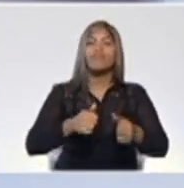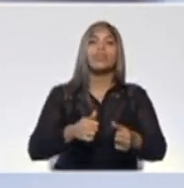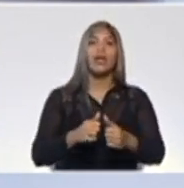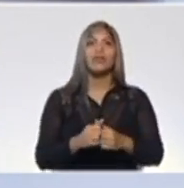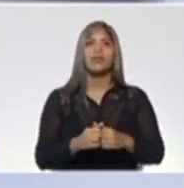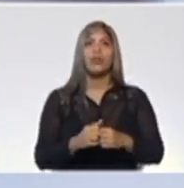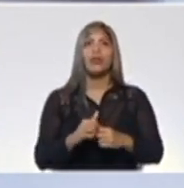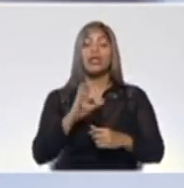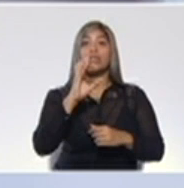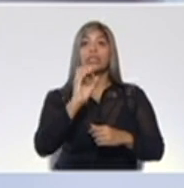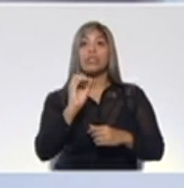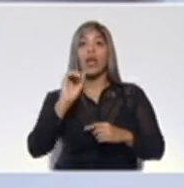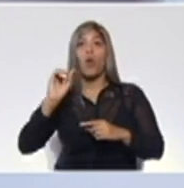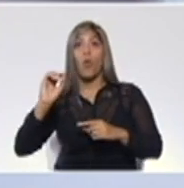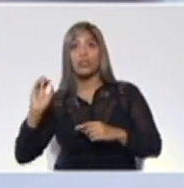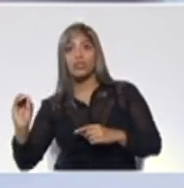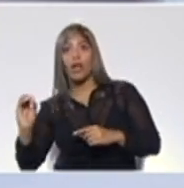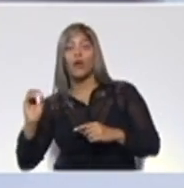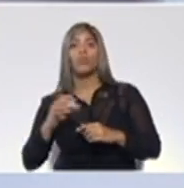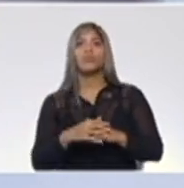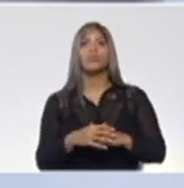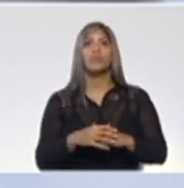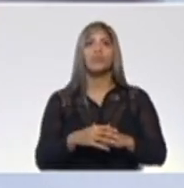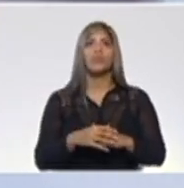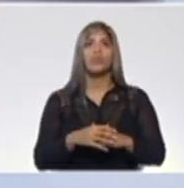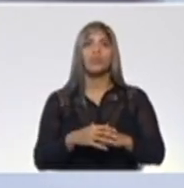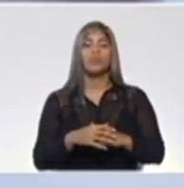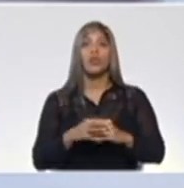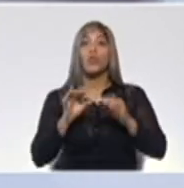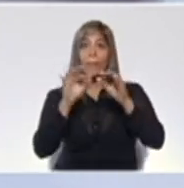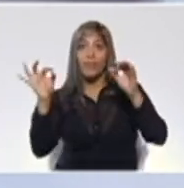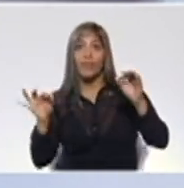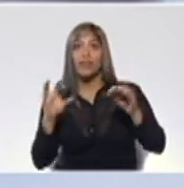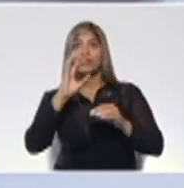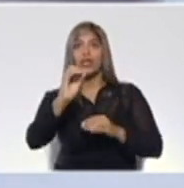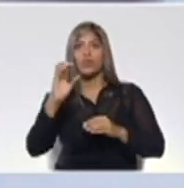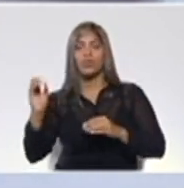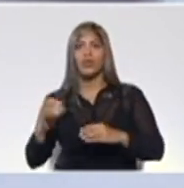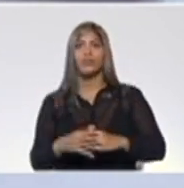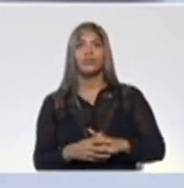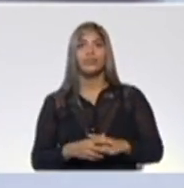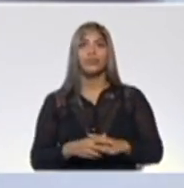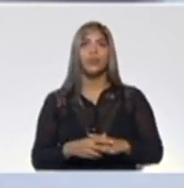sus componentes son 0, 0, o sus coordenadas son 0, 0.